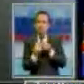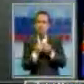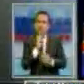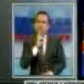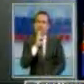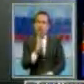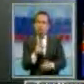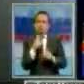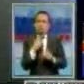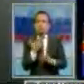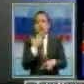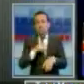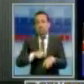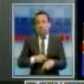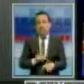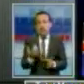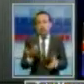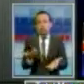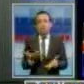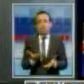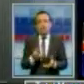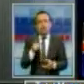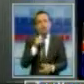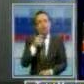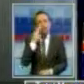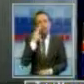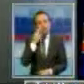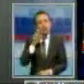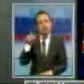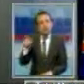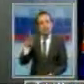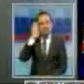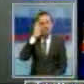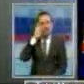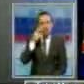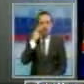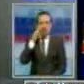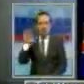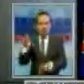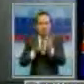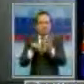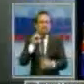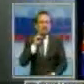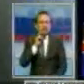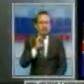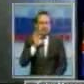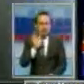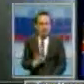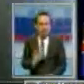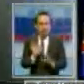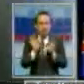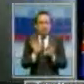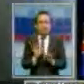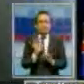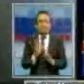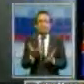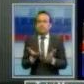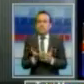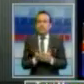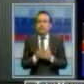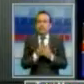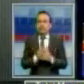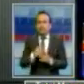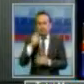resultados técnicos también. O sea, creo que ella ya conoce muy bien la gente y a mí no me cabe ninguna duda que va a mantenerlo o